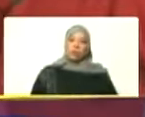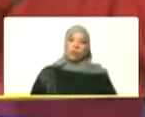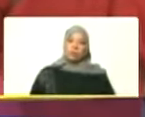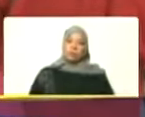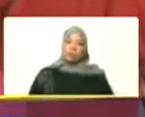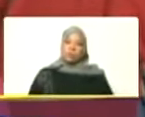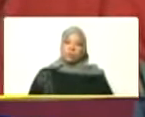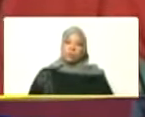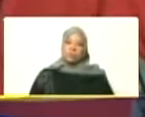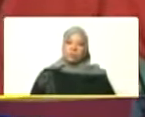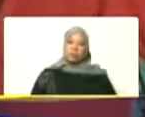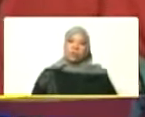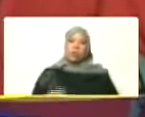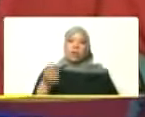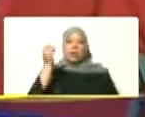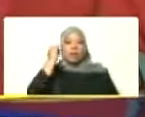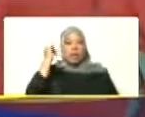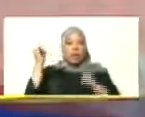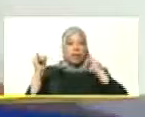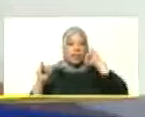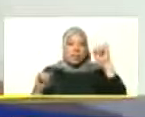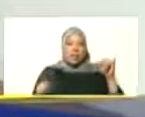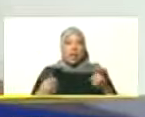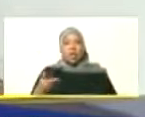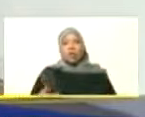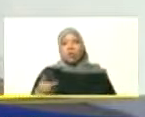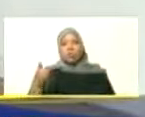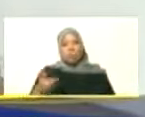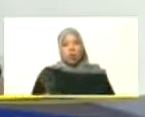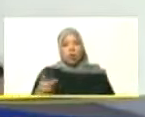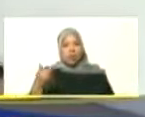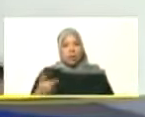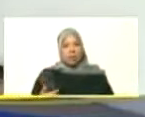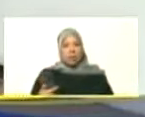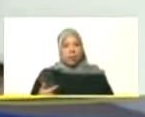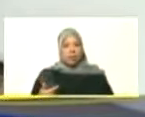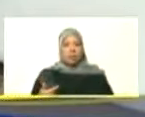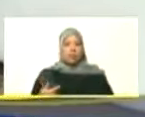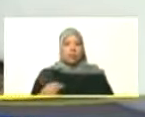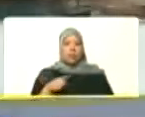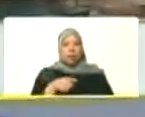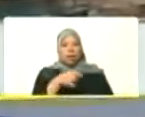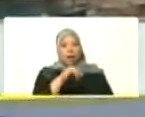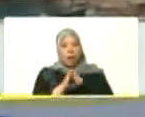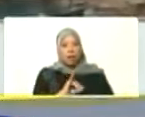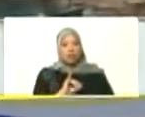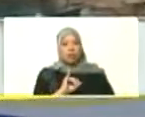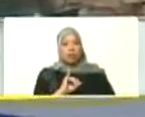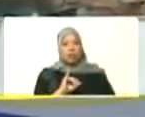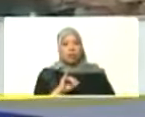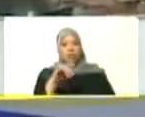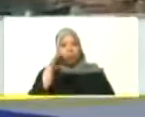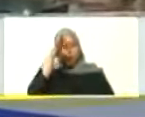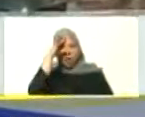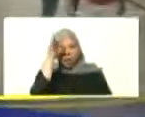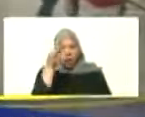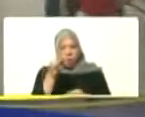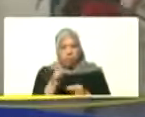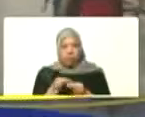empadronando de las ideas suyas, presidente, porque tenemos la fe